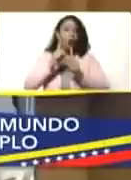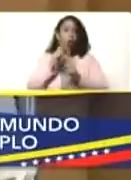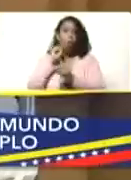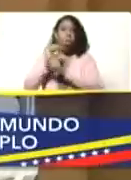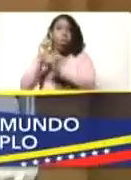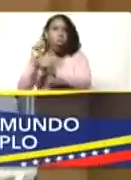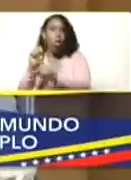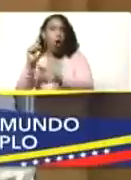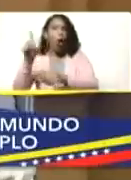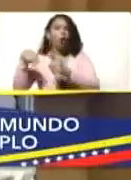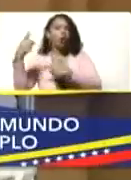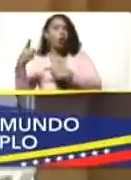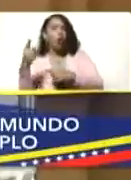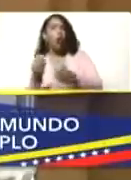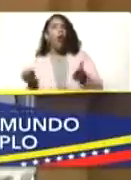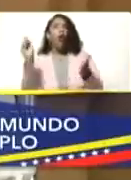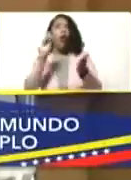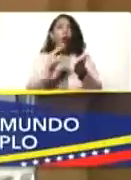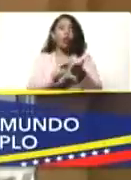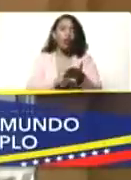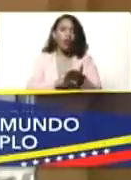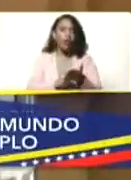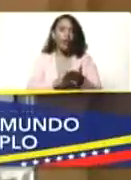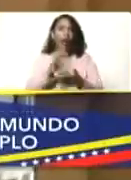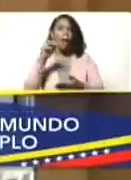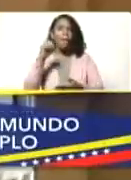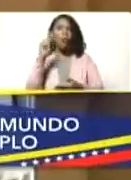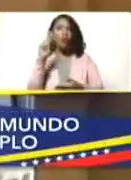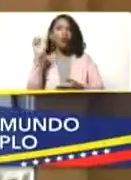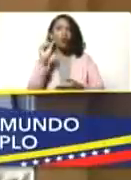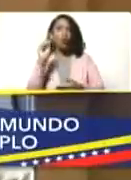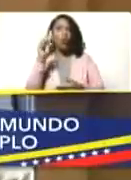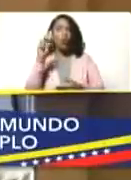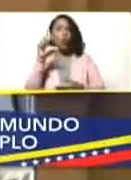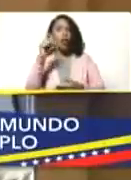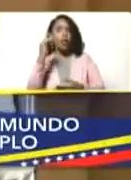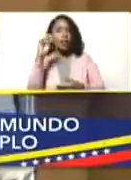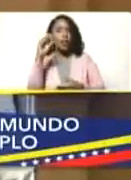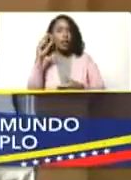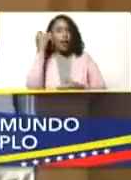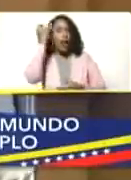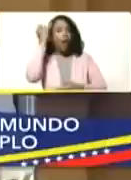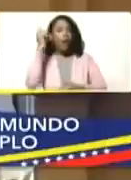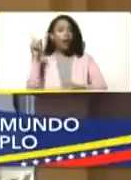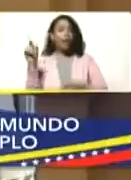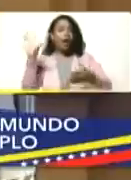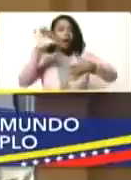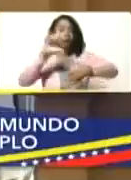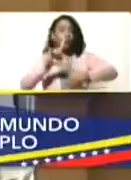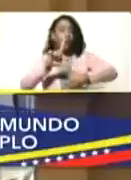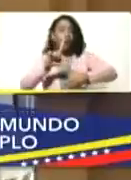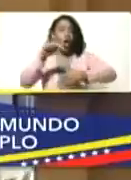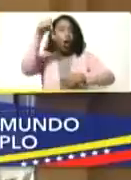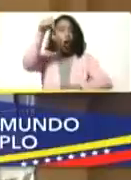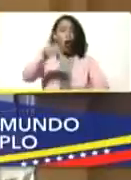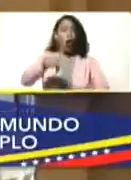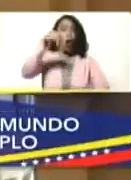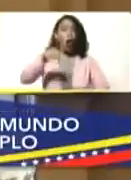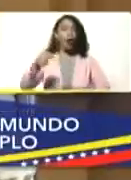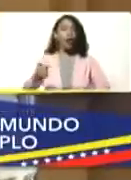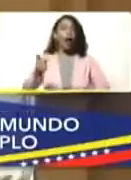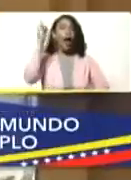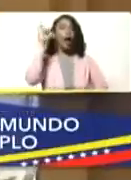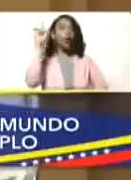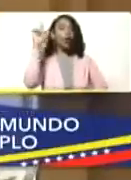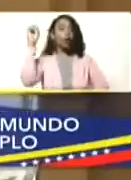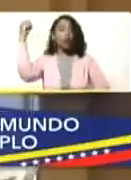encuentra más que retornar a Mussolini y a sus ideas. Es América Latina la que hoy es un